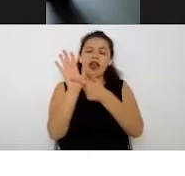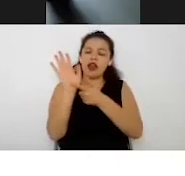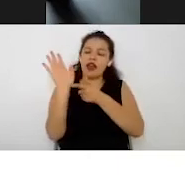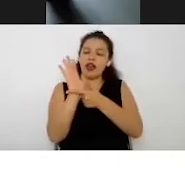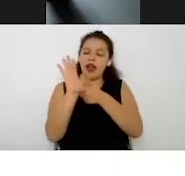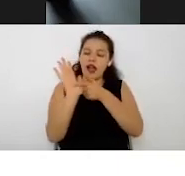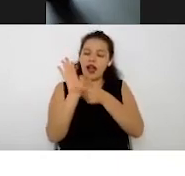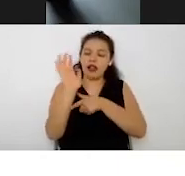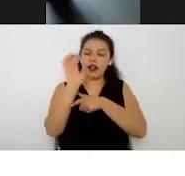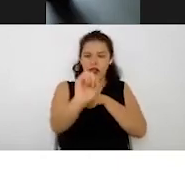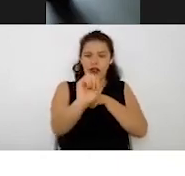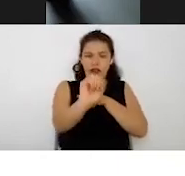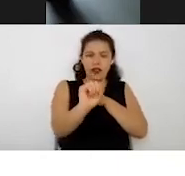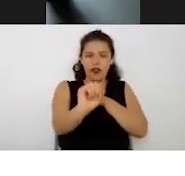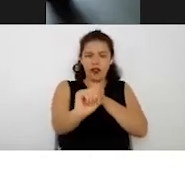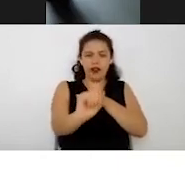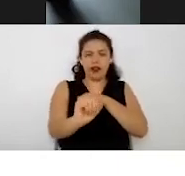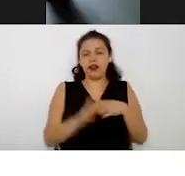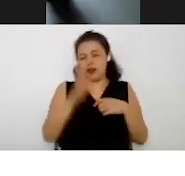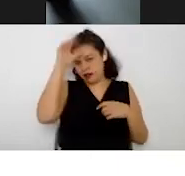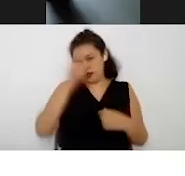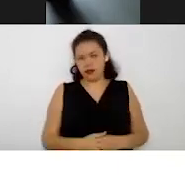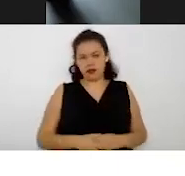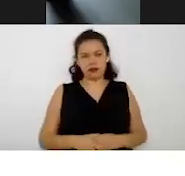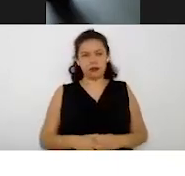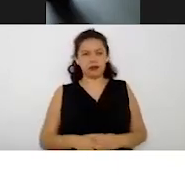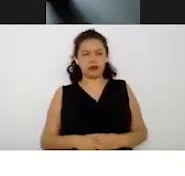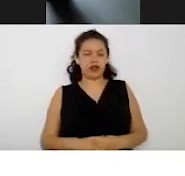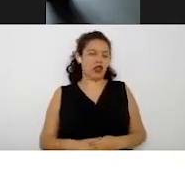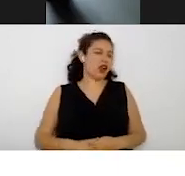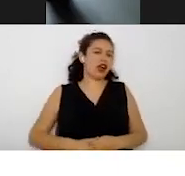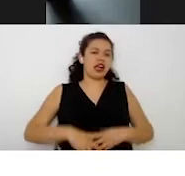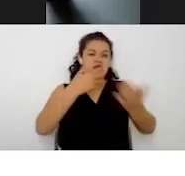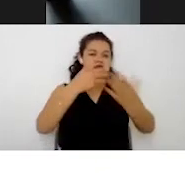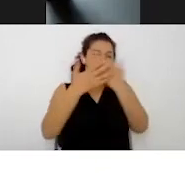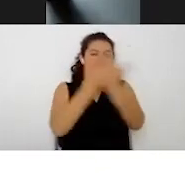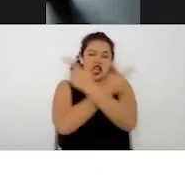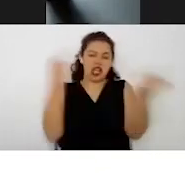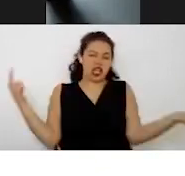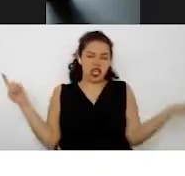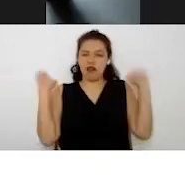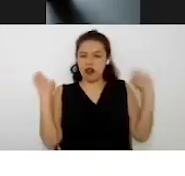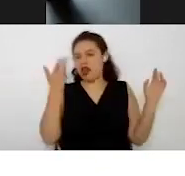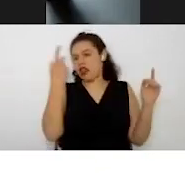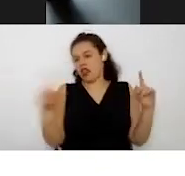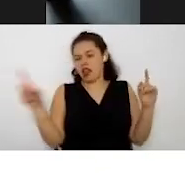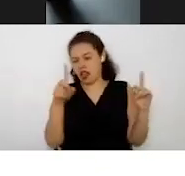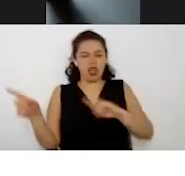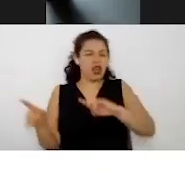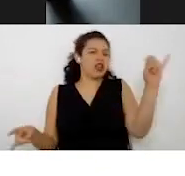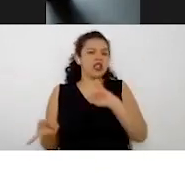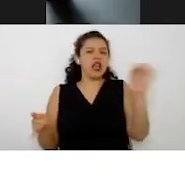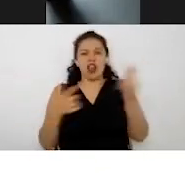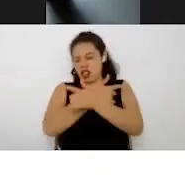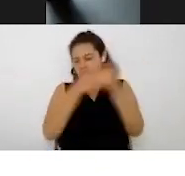mano. ¿De acuerdo? La mano que quieran colocar va a ser indistinta. Puede ser su mano dominante o la mano